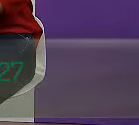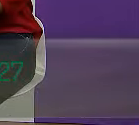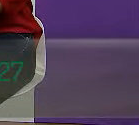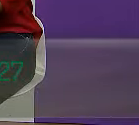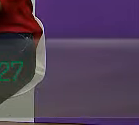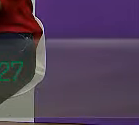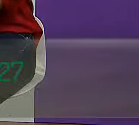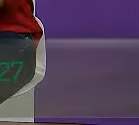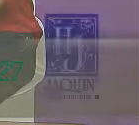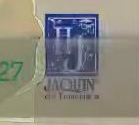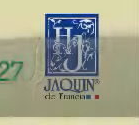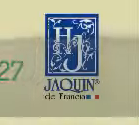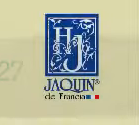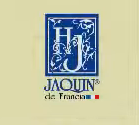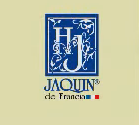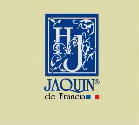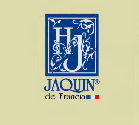524-2527.